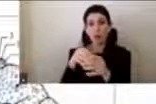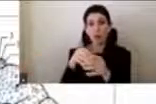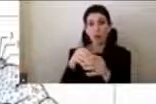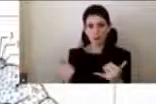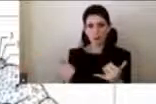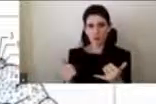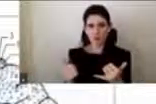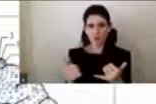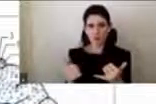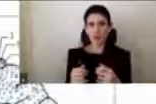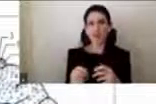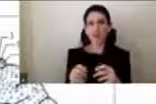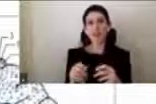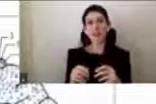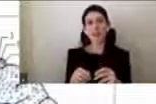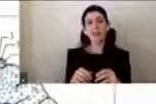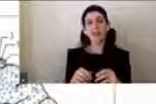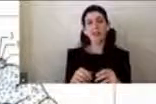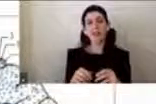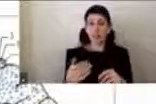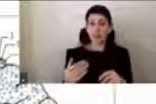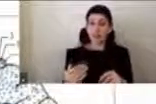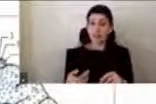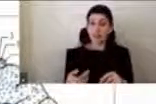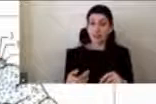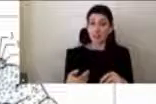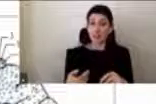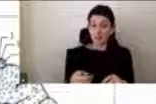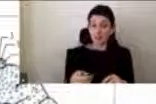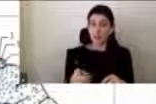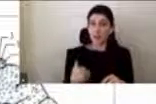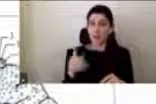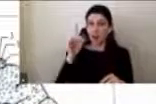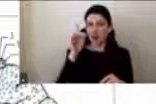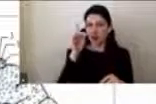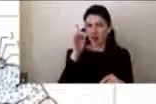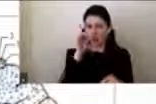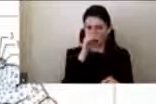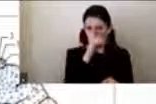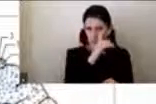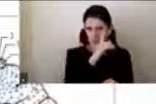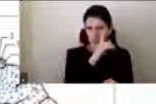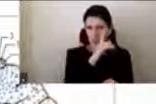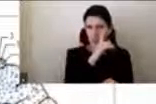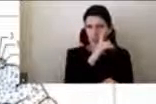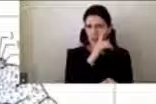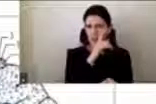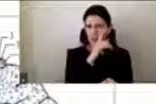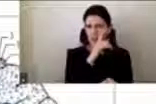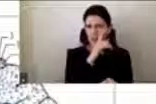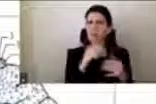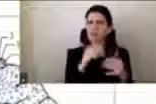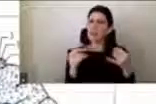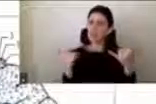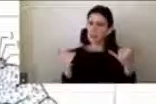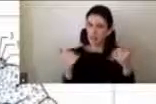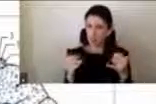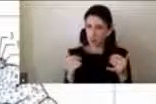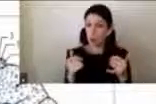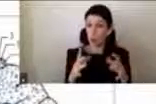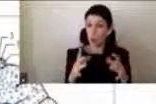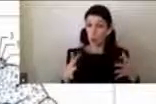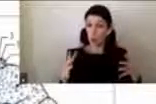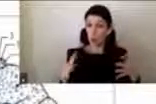Biológicamente hablando, la complejidad de estos procesos de juego son enormes. Digamos, en términos